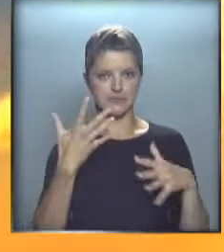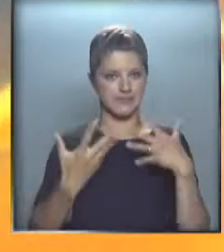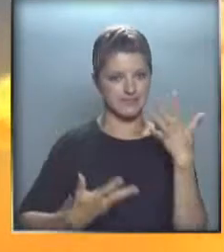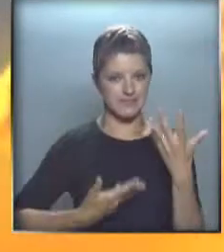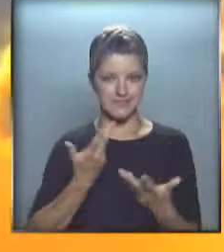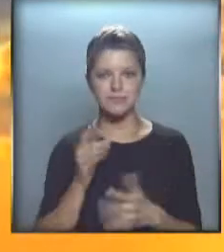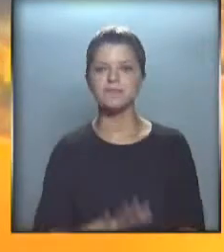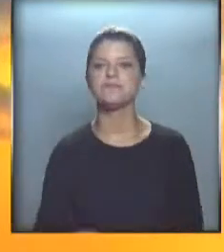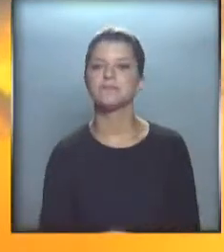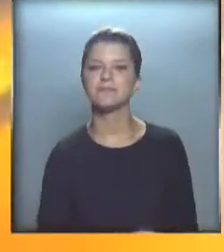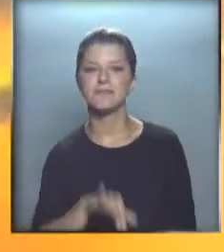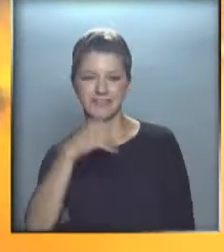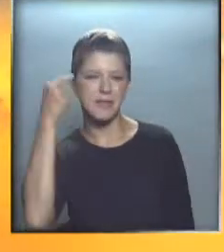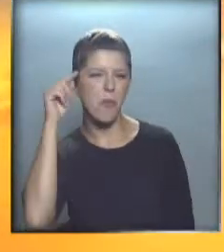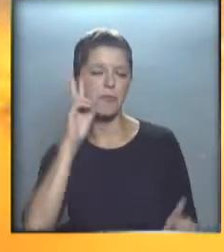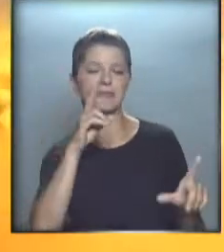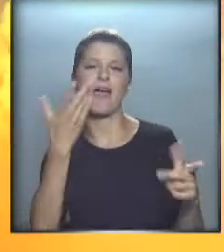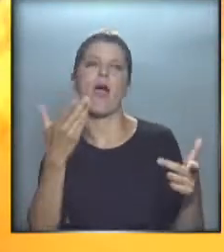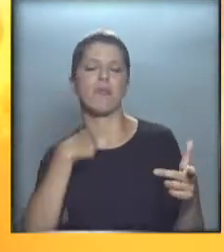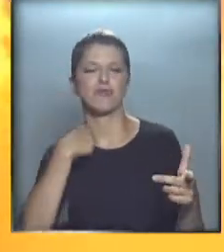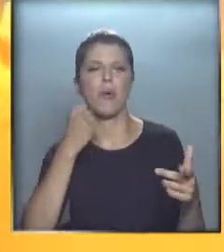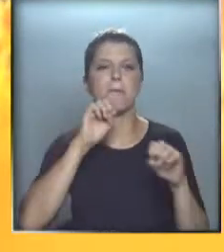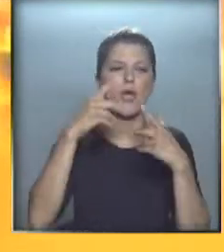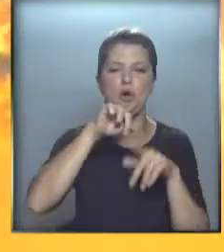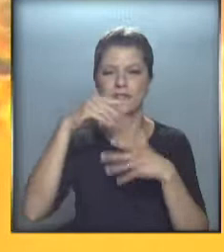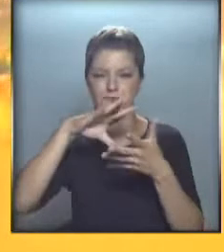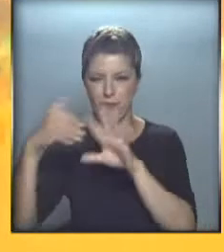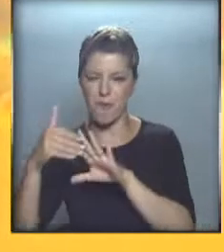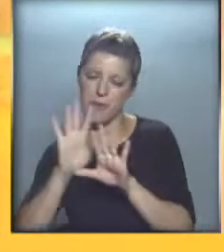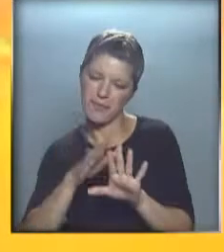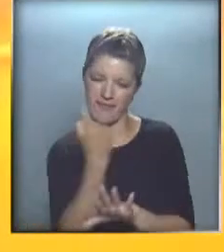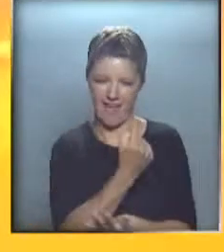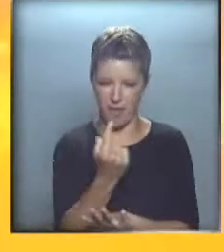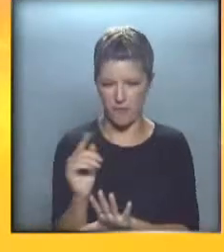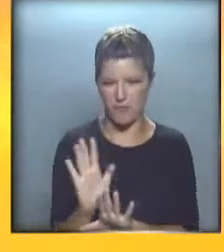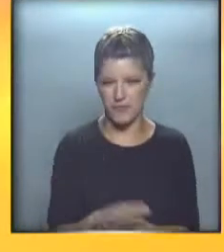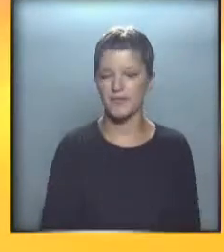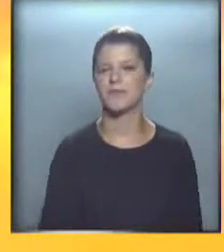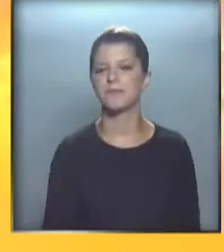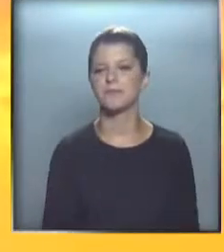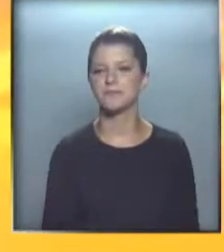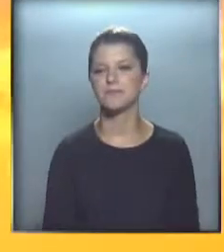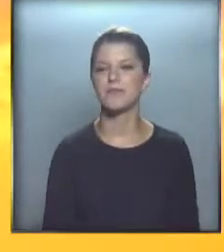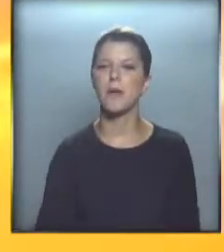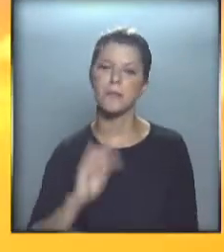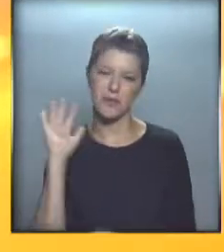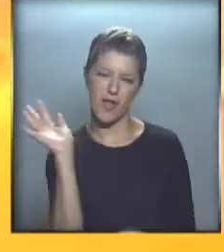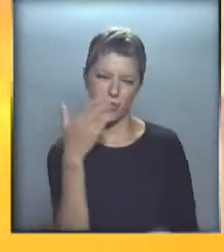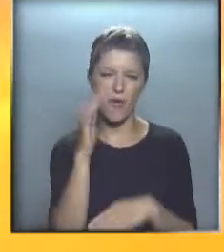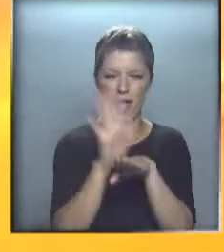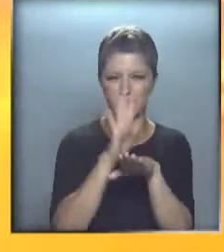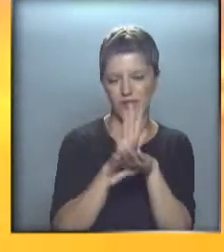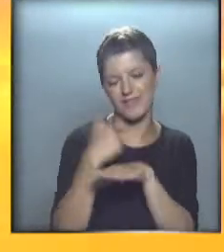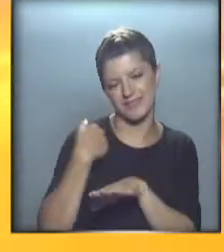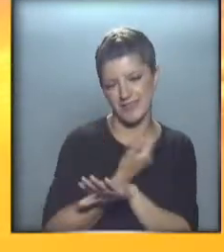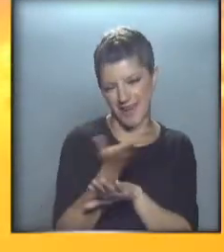decís, esto lo hubiese hecho de esta manera, pero es por la autoexigencia de cada uno. La autocrítica también que debe ser importante. También es fuerte, pero a todos los actores y actrices les